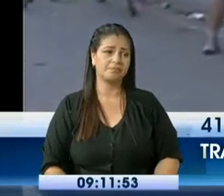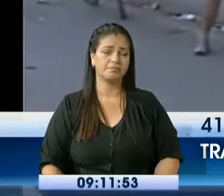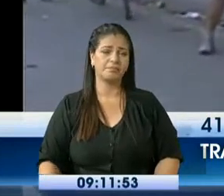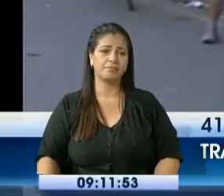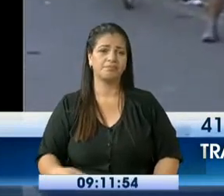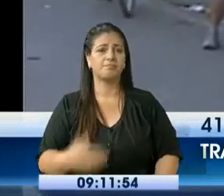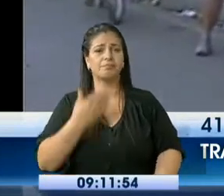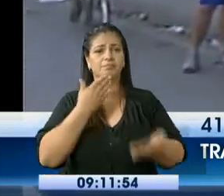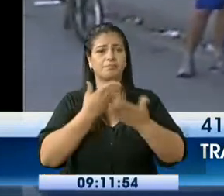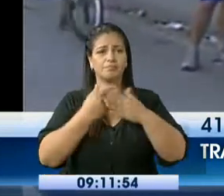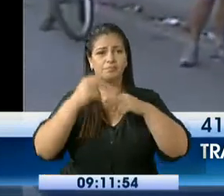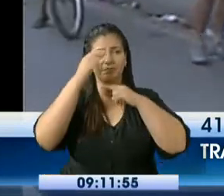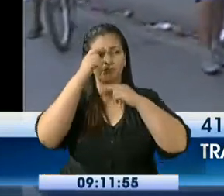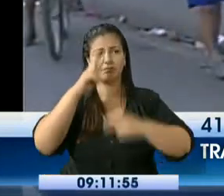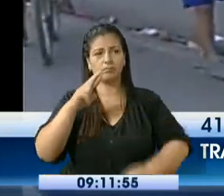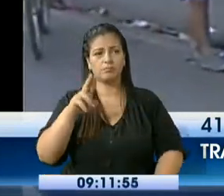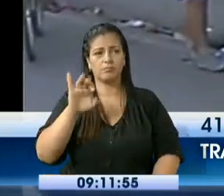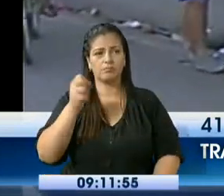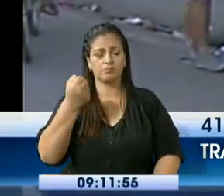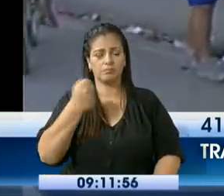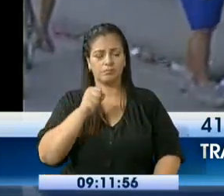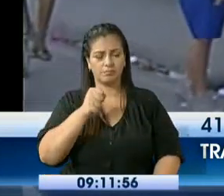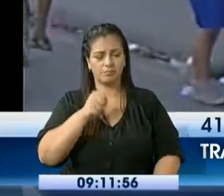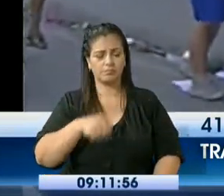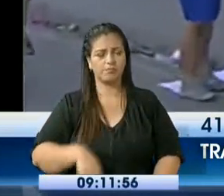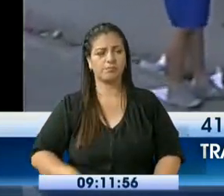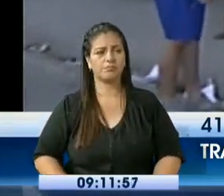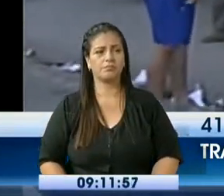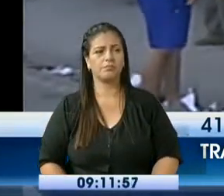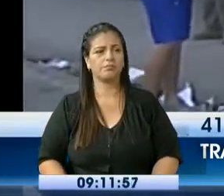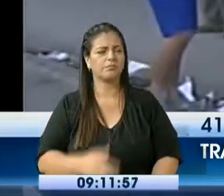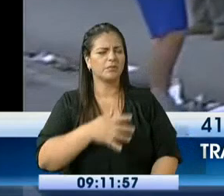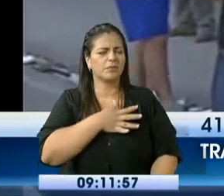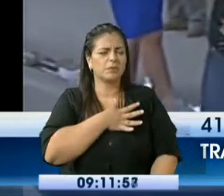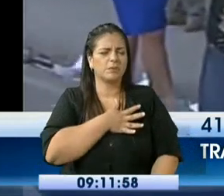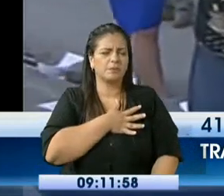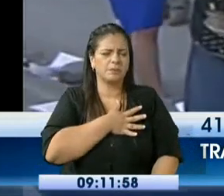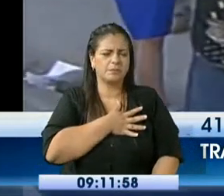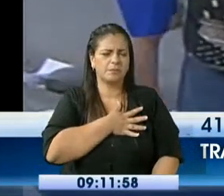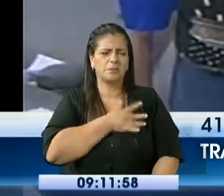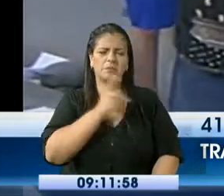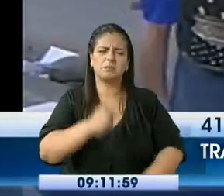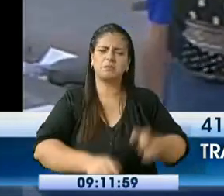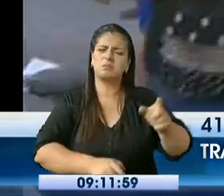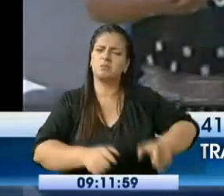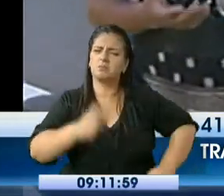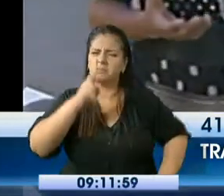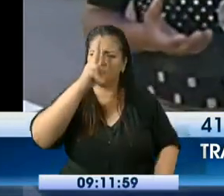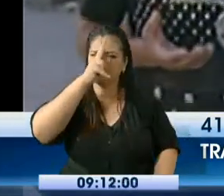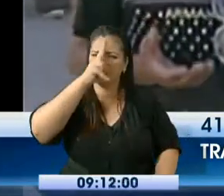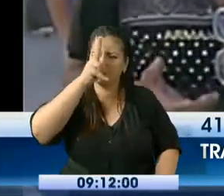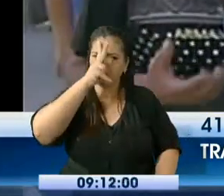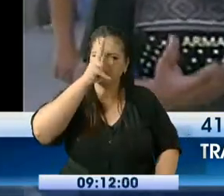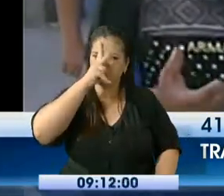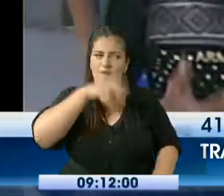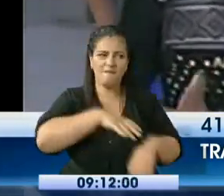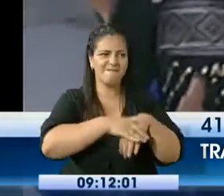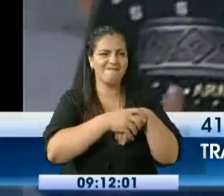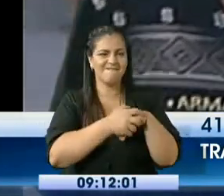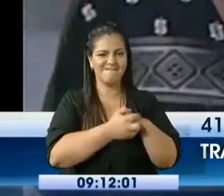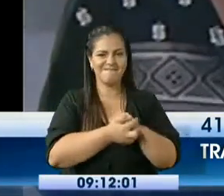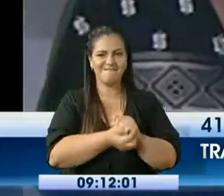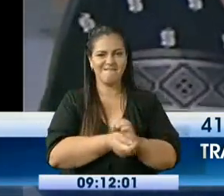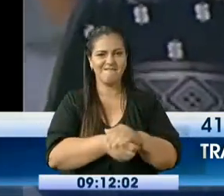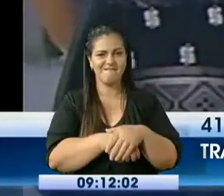a nivel del Ecuador, hermano, lamentándolo. ¿Por qué? Porque hay gente que se están aprovechando de la situación. Este no es el momento